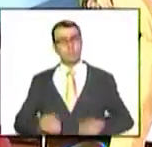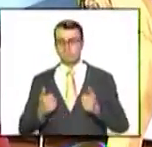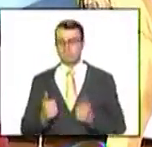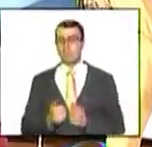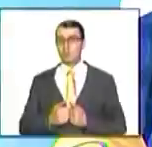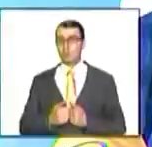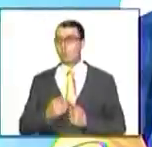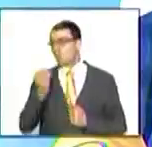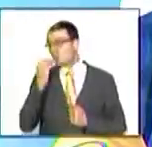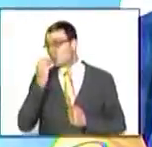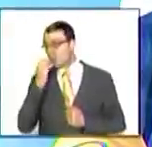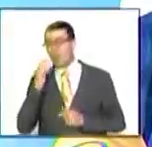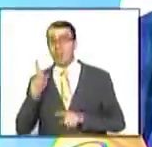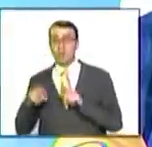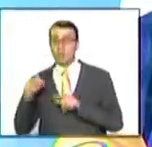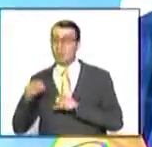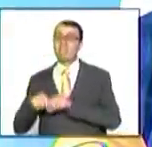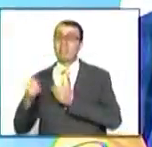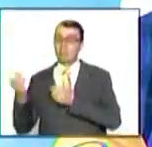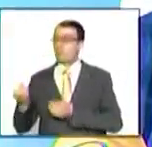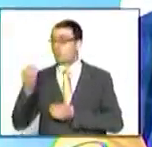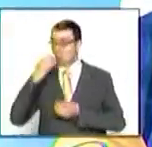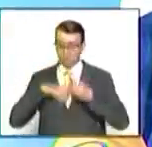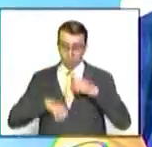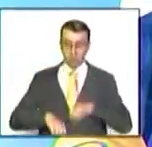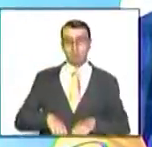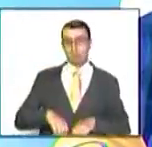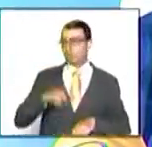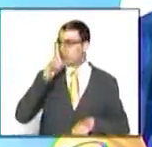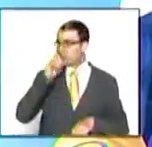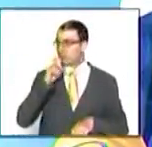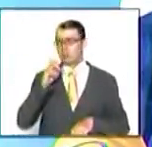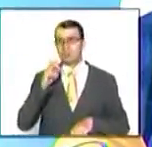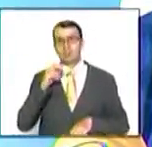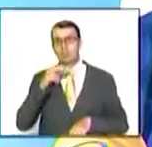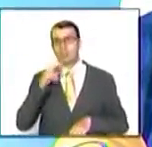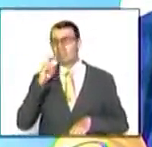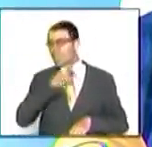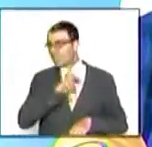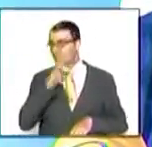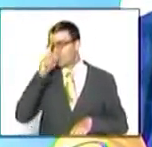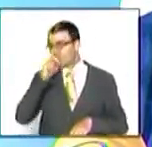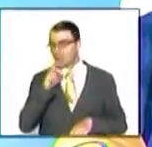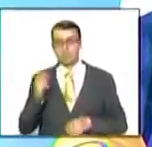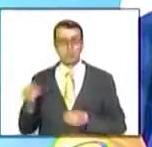alimentos oxidativos, como las carnes, las lácteos,